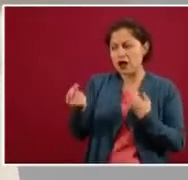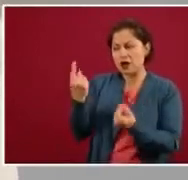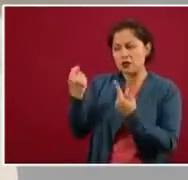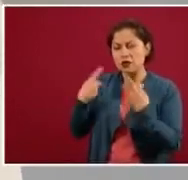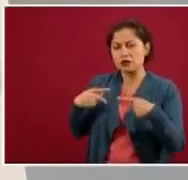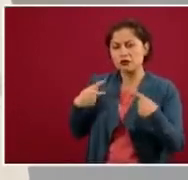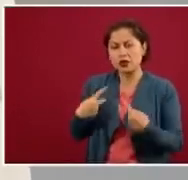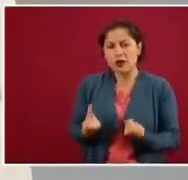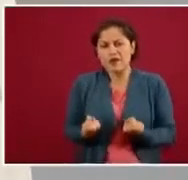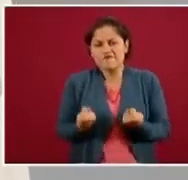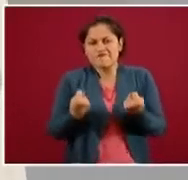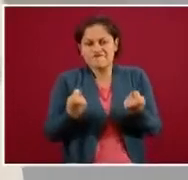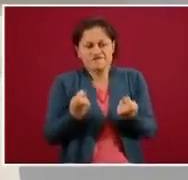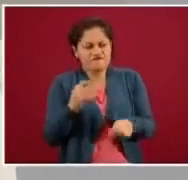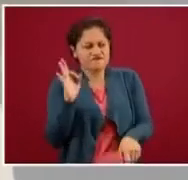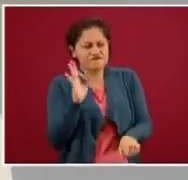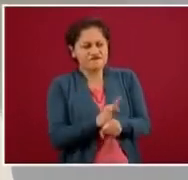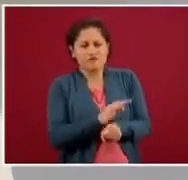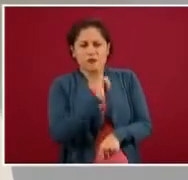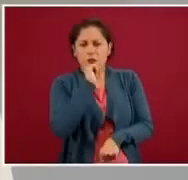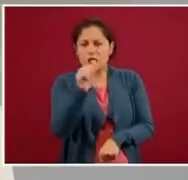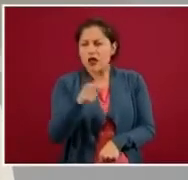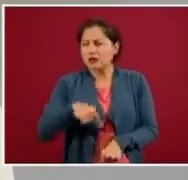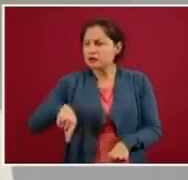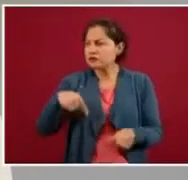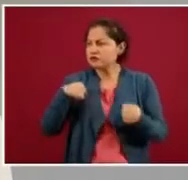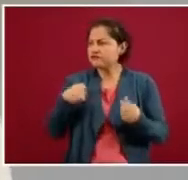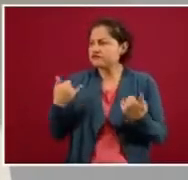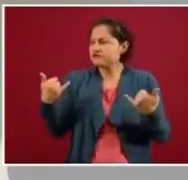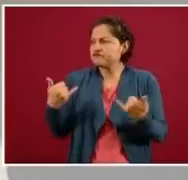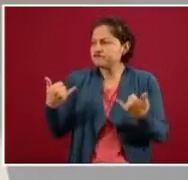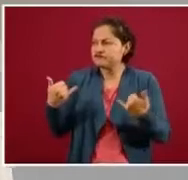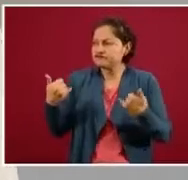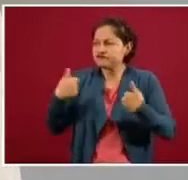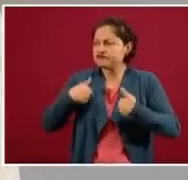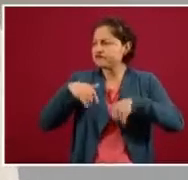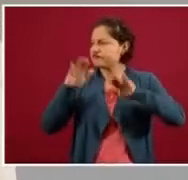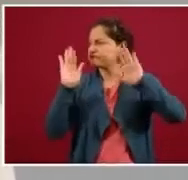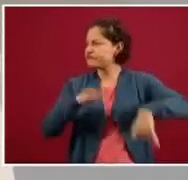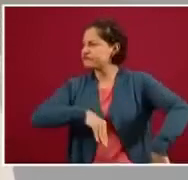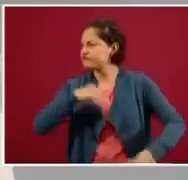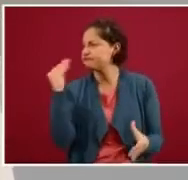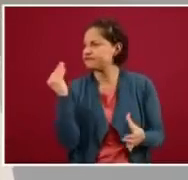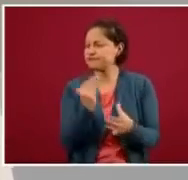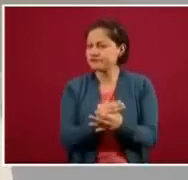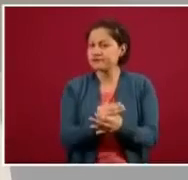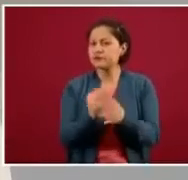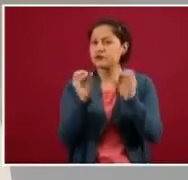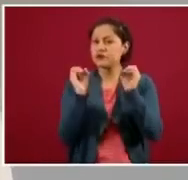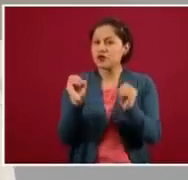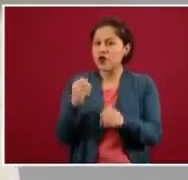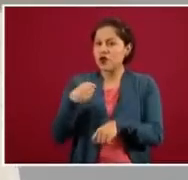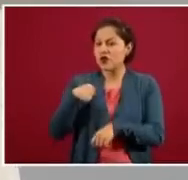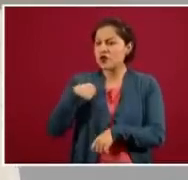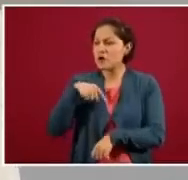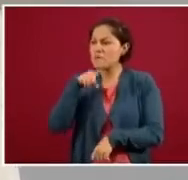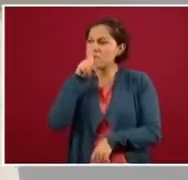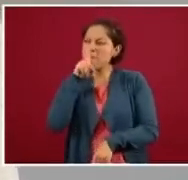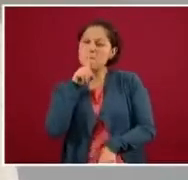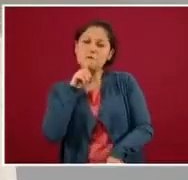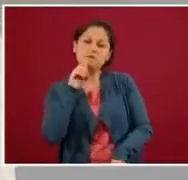de difamación, de desoír las evidencias